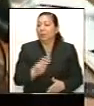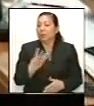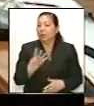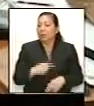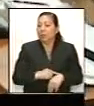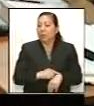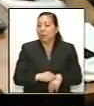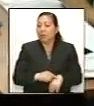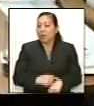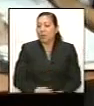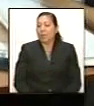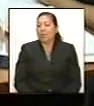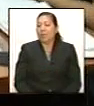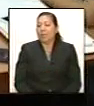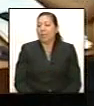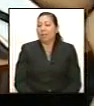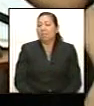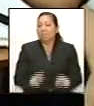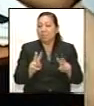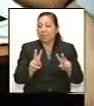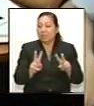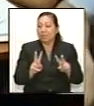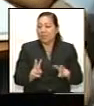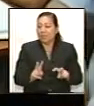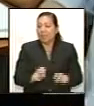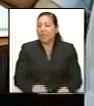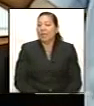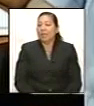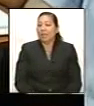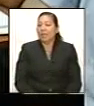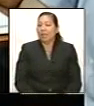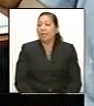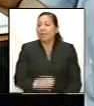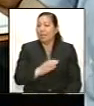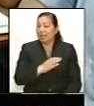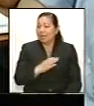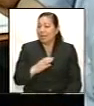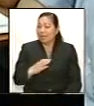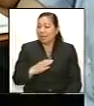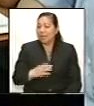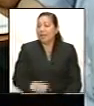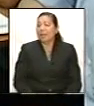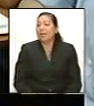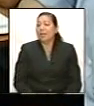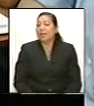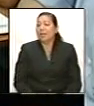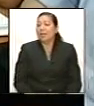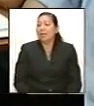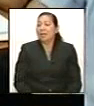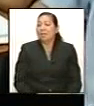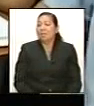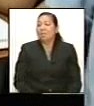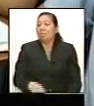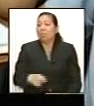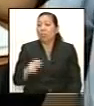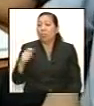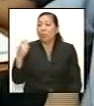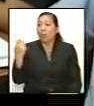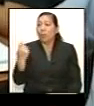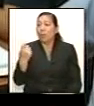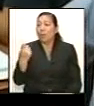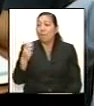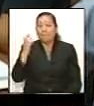horas, que fueron el de Villa El Salvador, fue el del Callao, fue en ese caso el Porvenir en Trujillo,